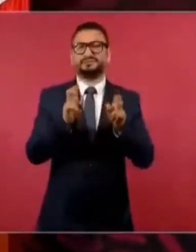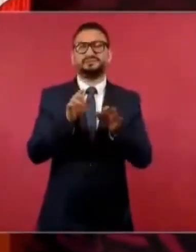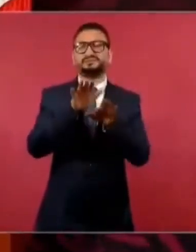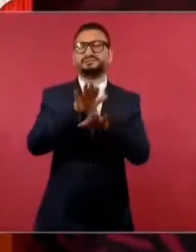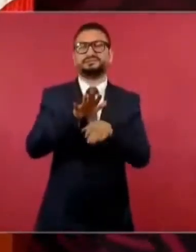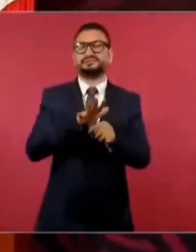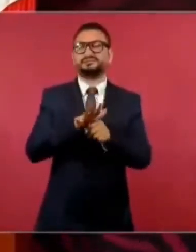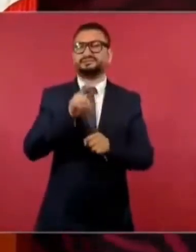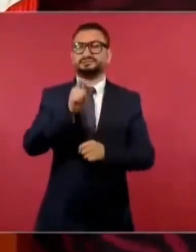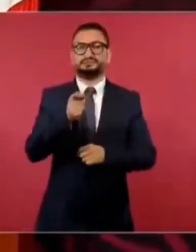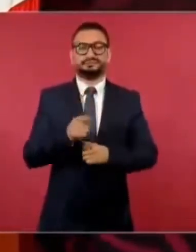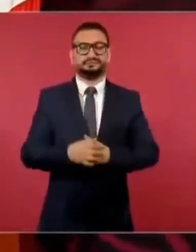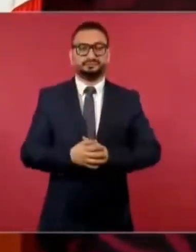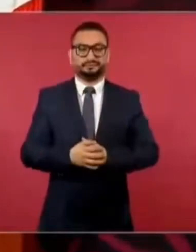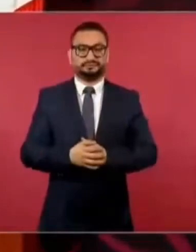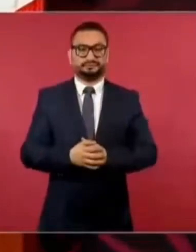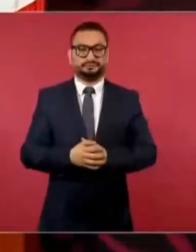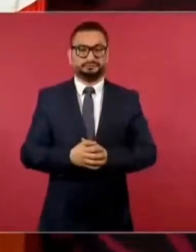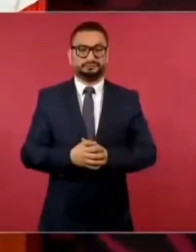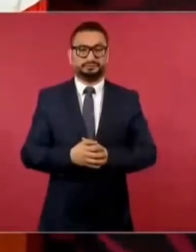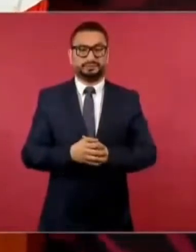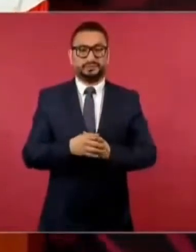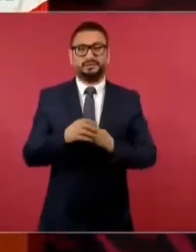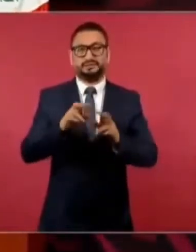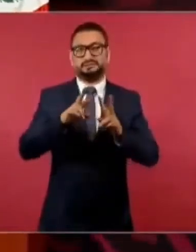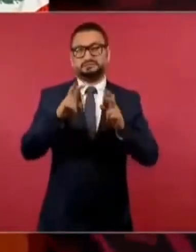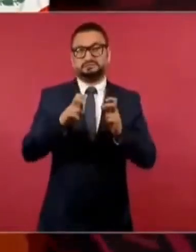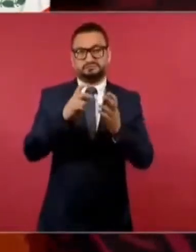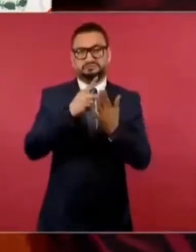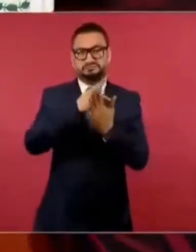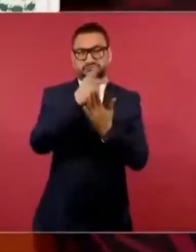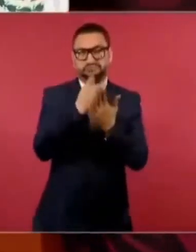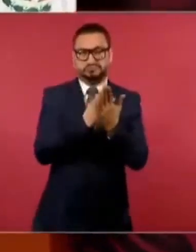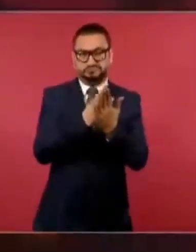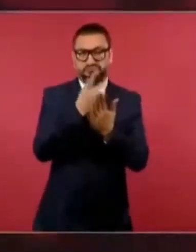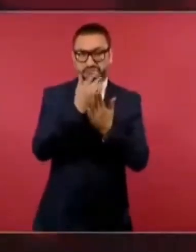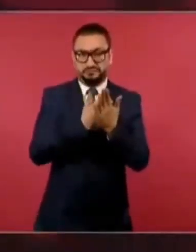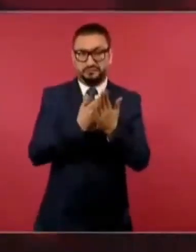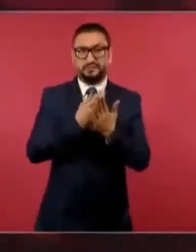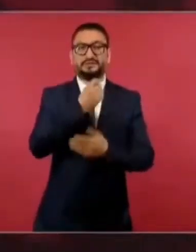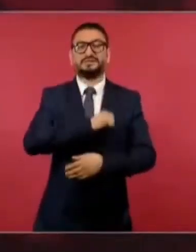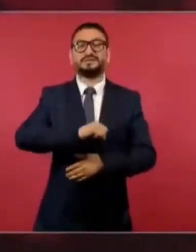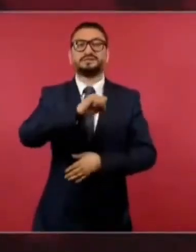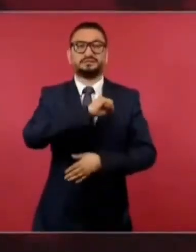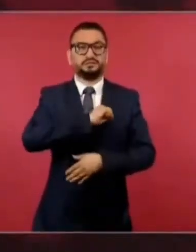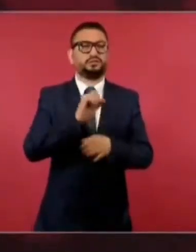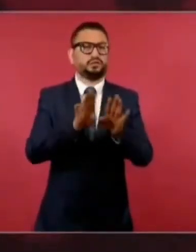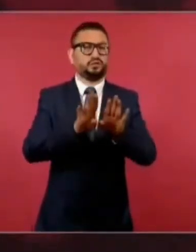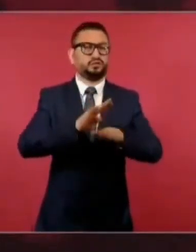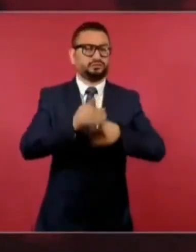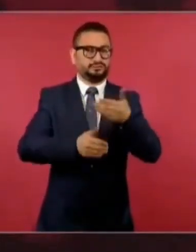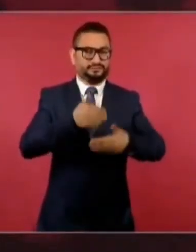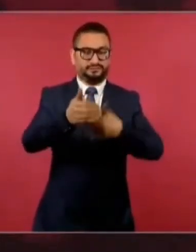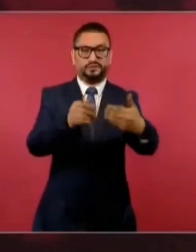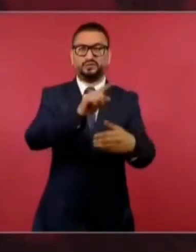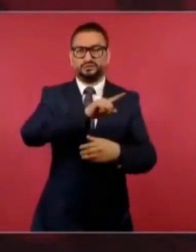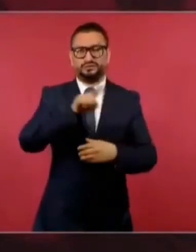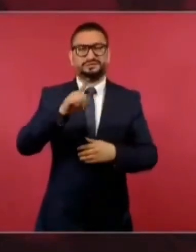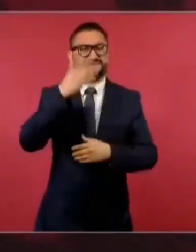sobre el programa de salud. ¿Cómo vamos? Ya conocen